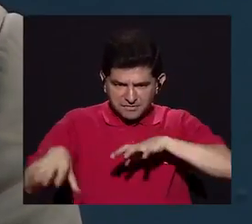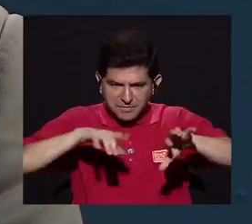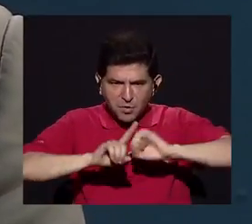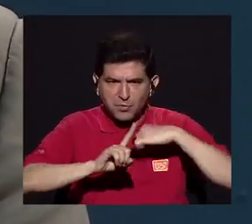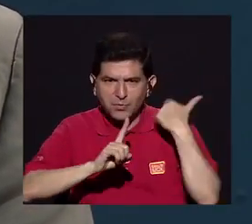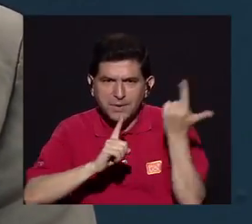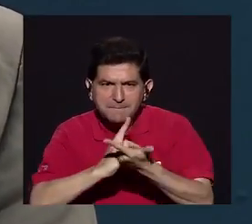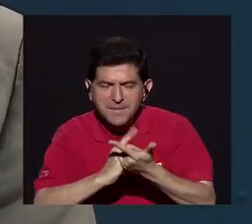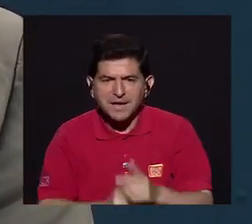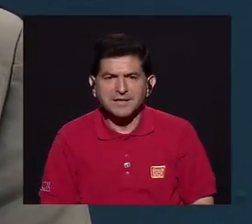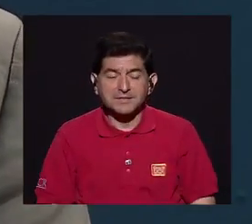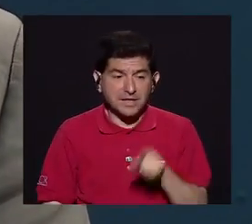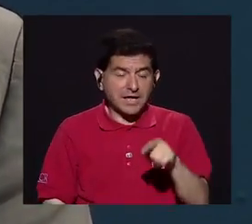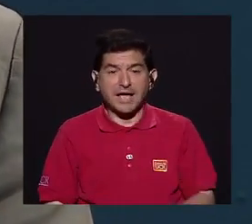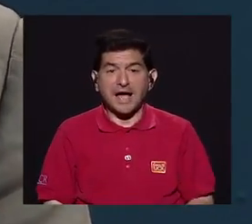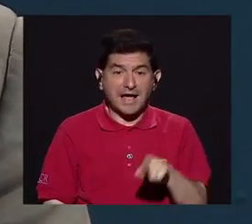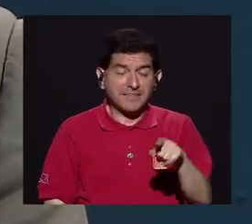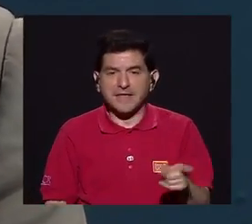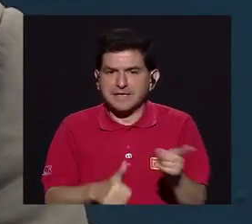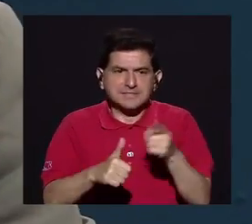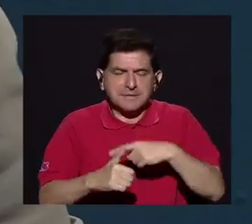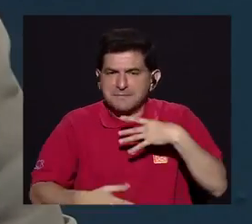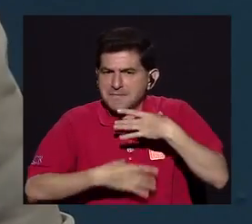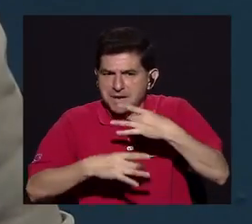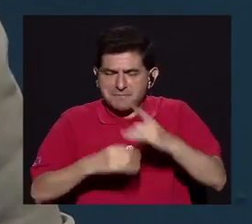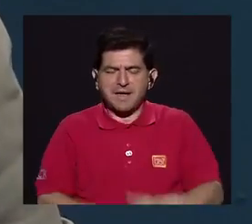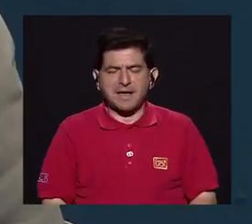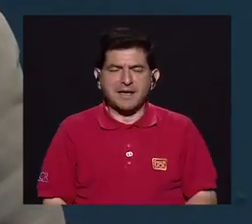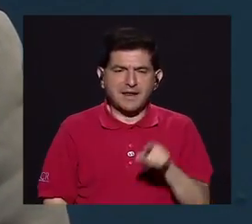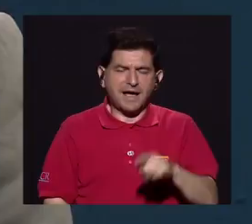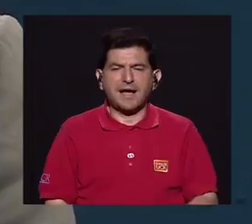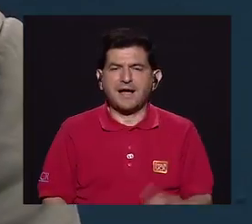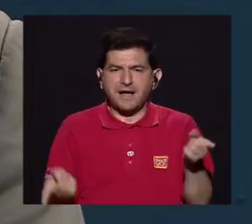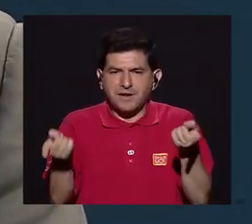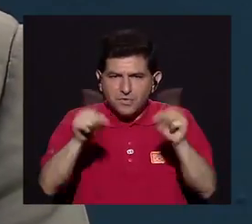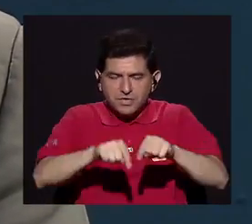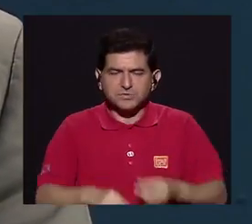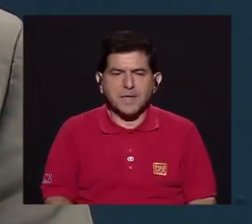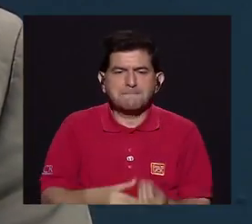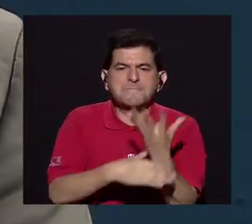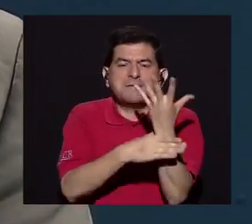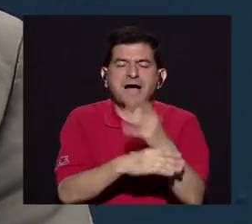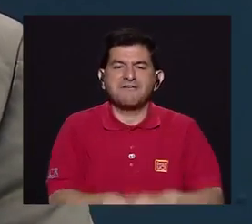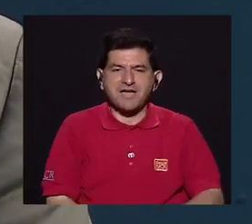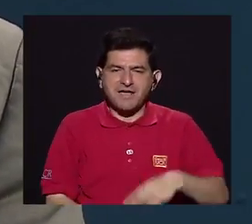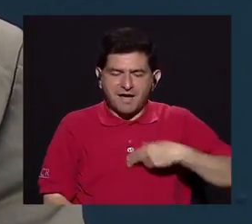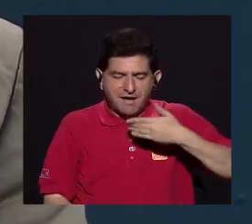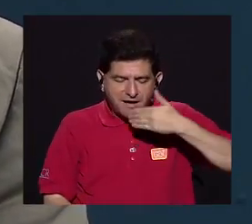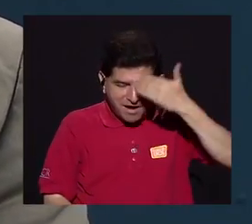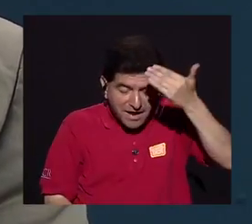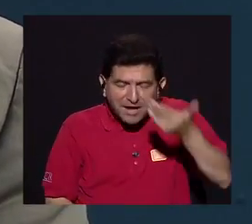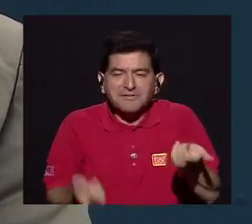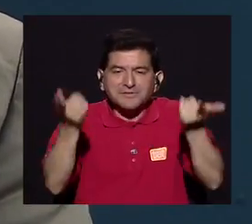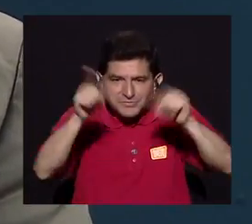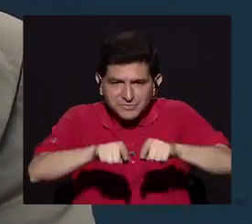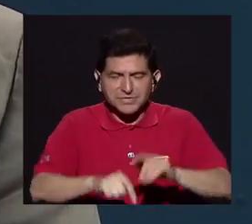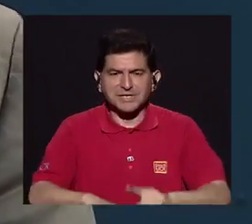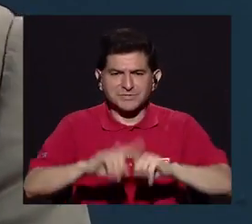movimientos sociales muchos viven de la efervescencia. La primavera árabe es un buen ejemplo, digamos, ¿verdad? Pero lo vivimos mucho en la cotidianidad de